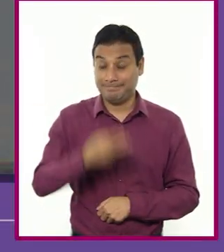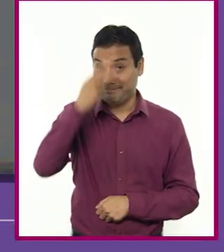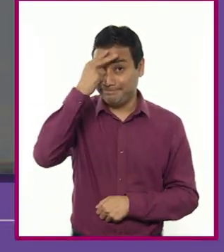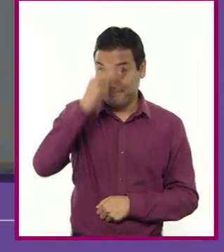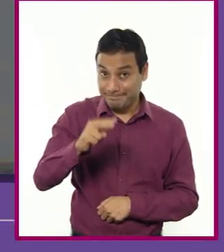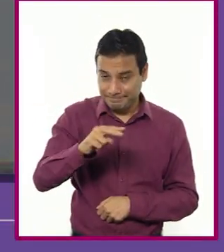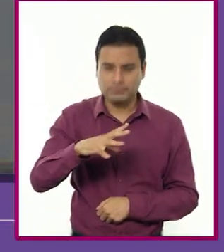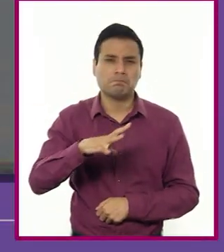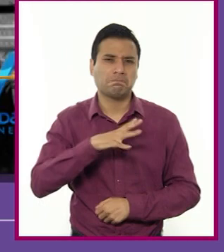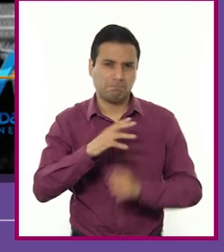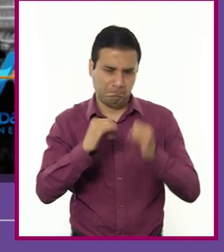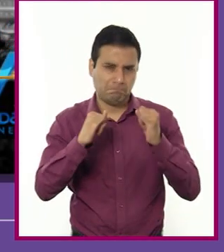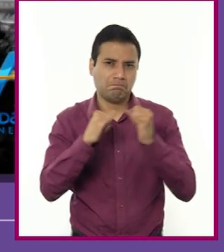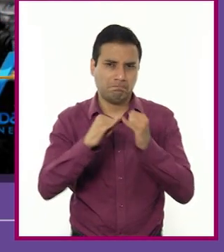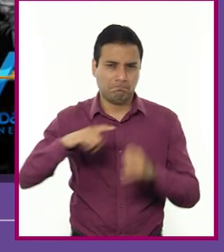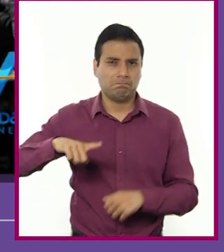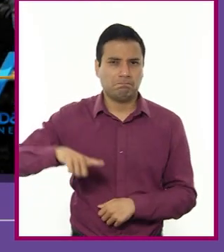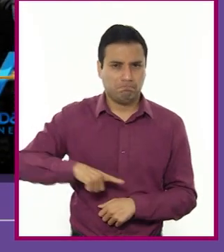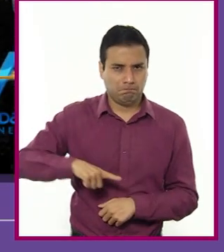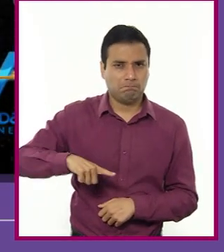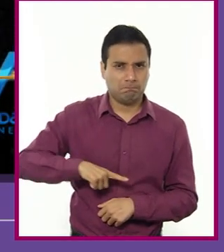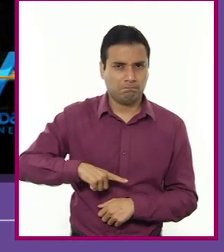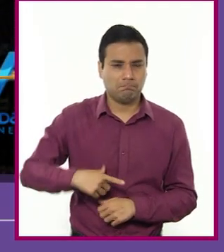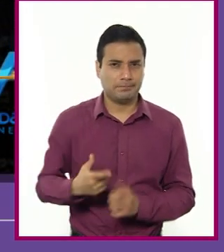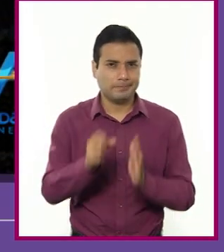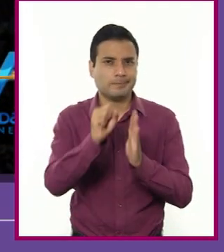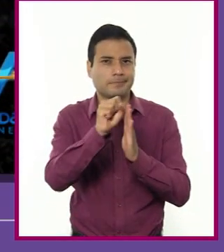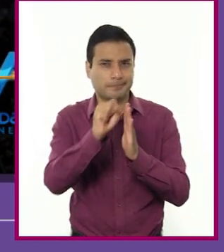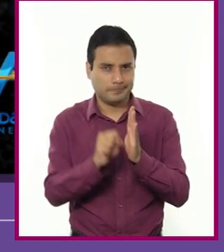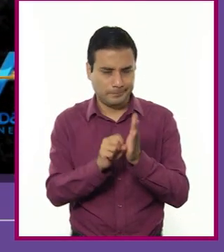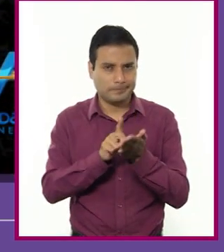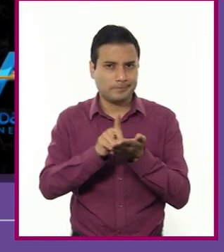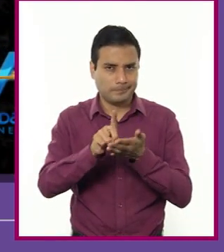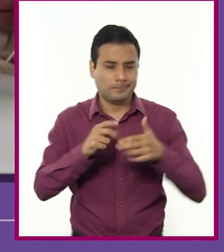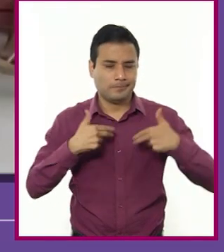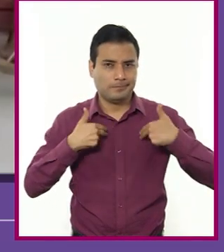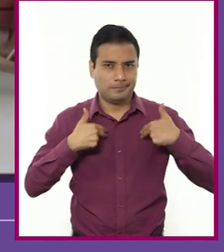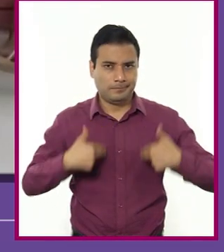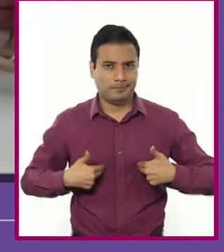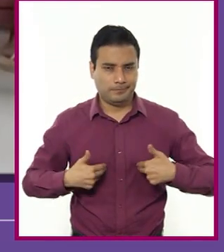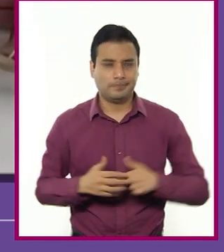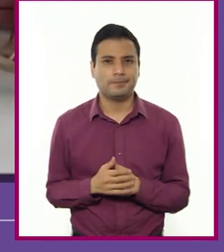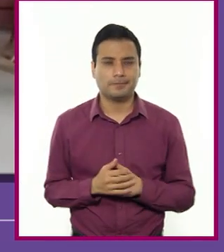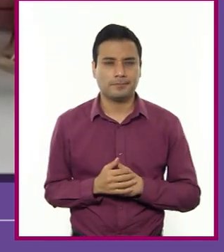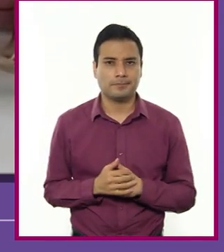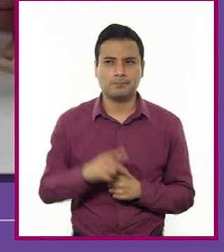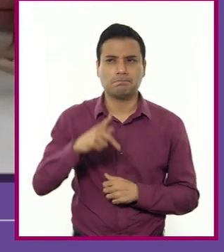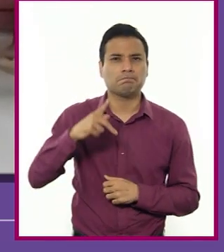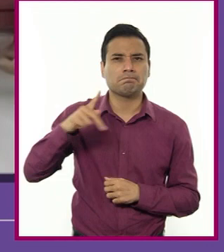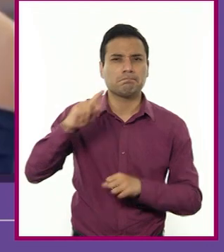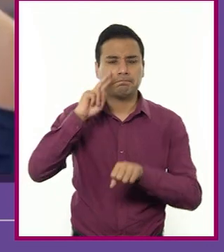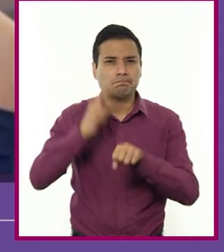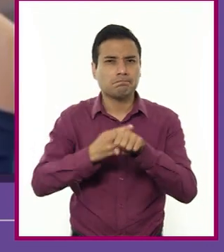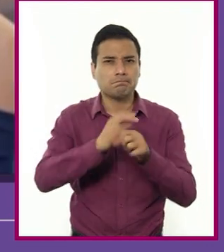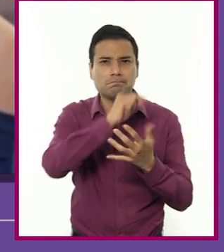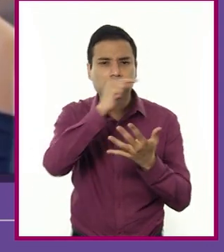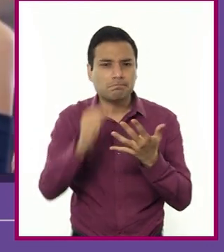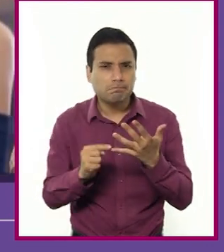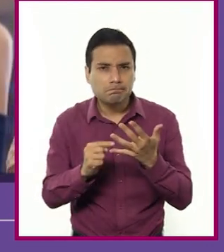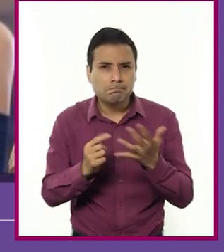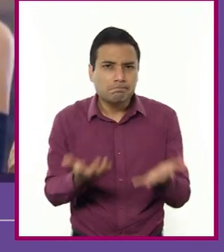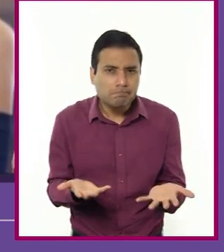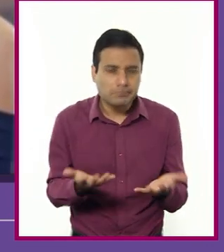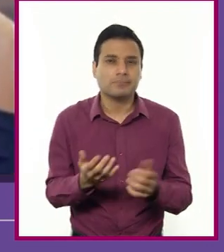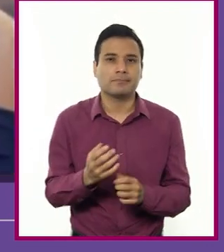hay instituciones de gobierno que conforman el sistema de derechos humanos y tienen entre sus atribuciones el prevenir que